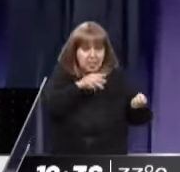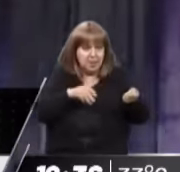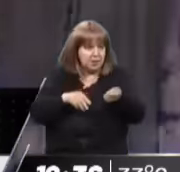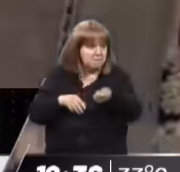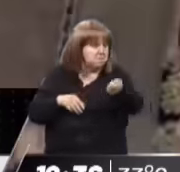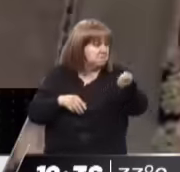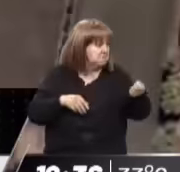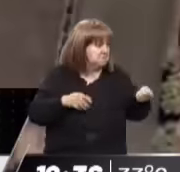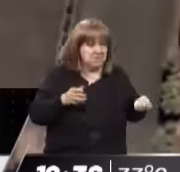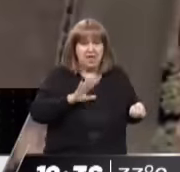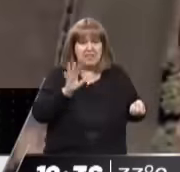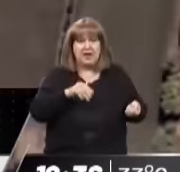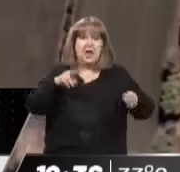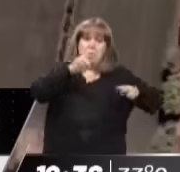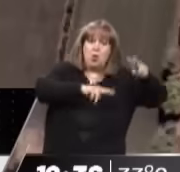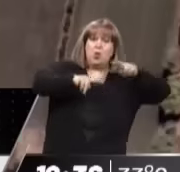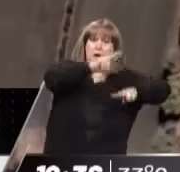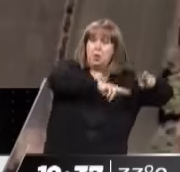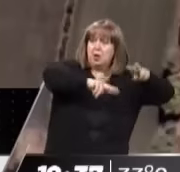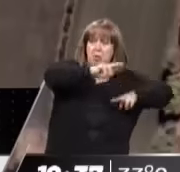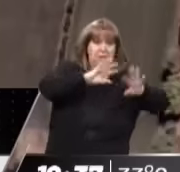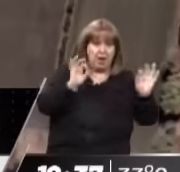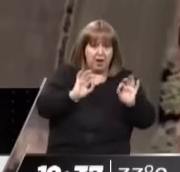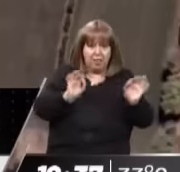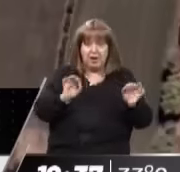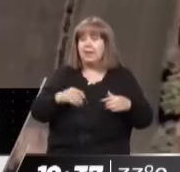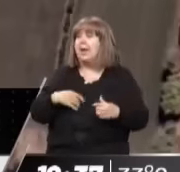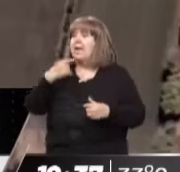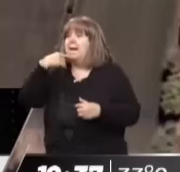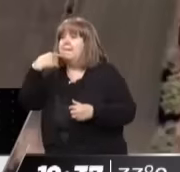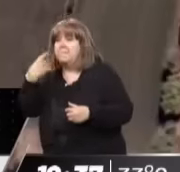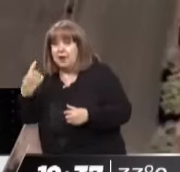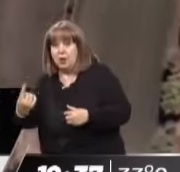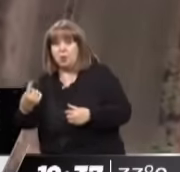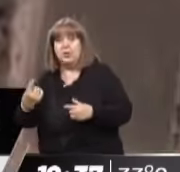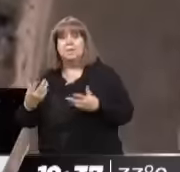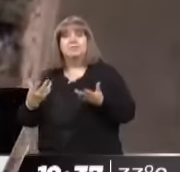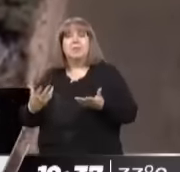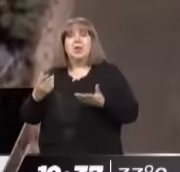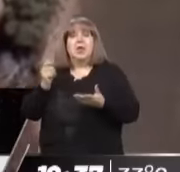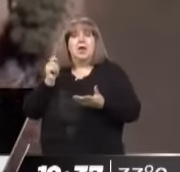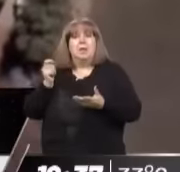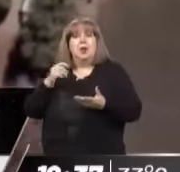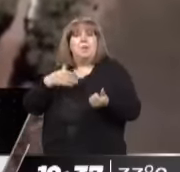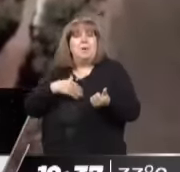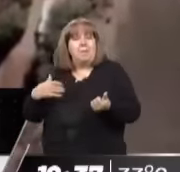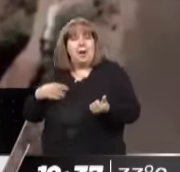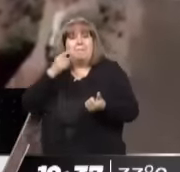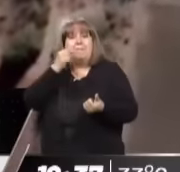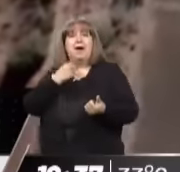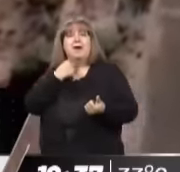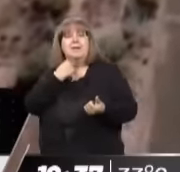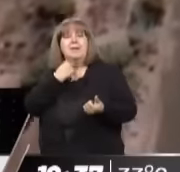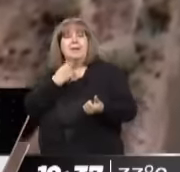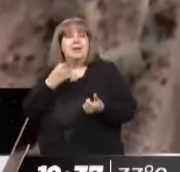denuncia, perdón. Denuncia, claro. Una denuncia, madre, padre, abuelos, por reclamando el chico. Reclamando por él. Ese otro de los casos que llama mucho la atención, porque el chico